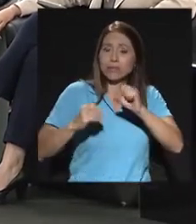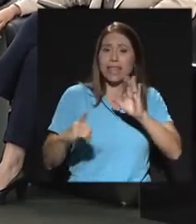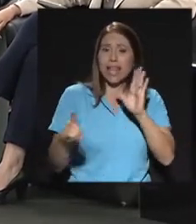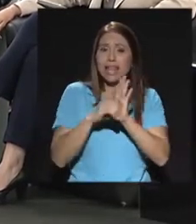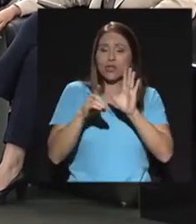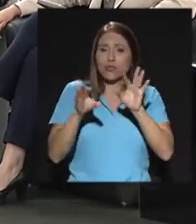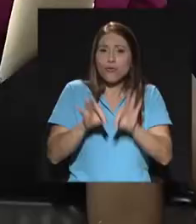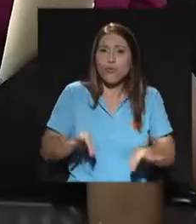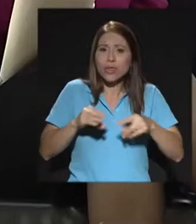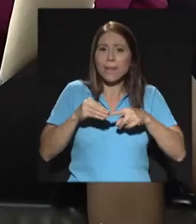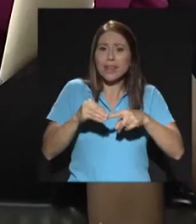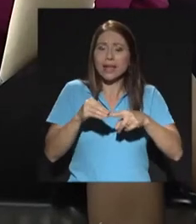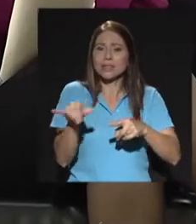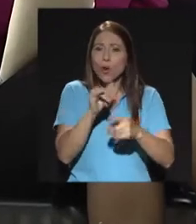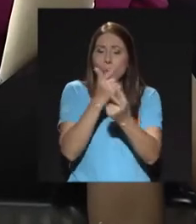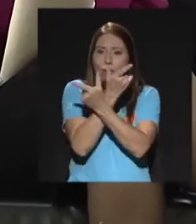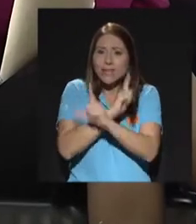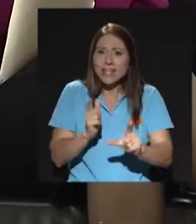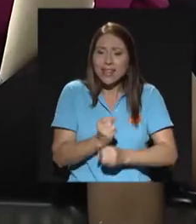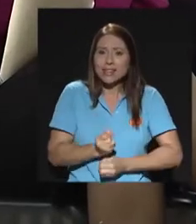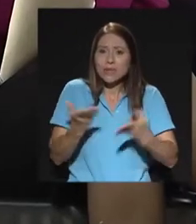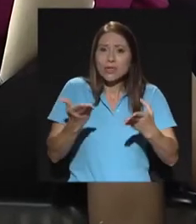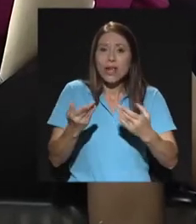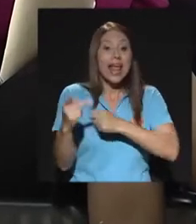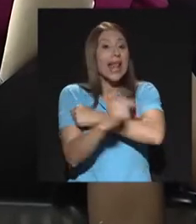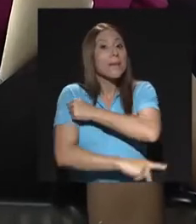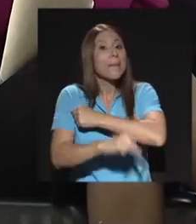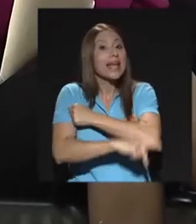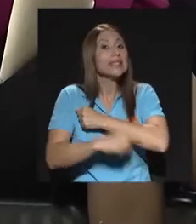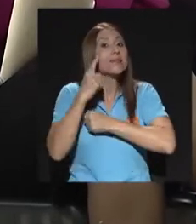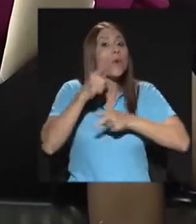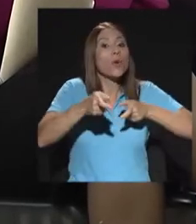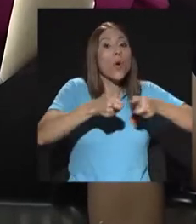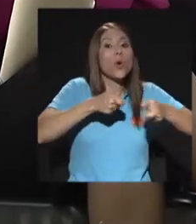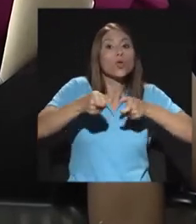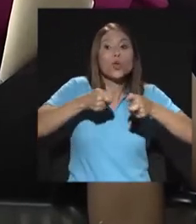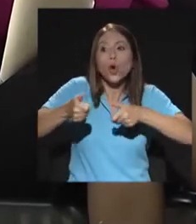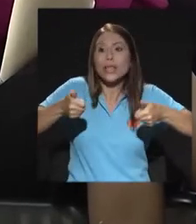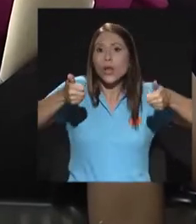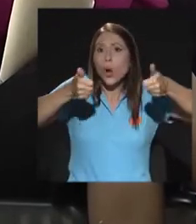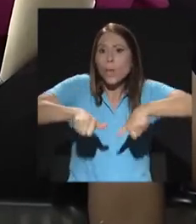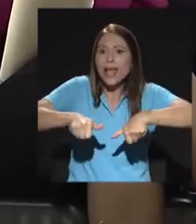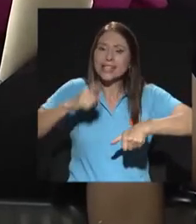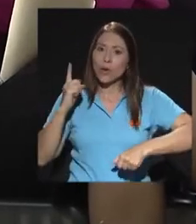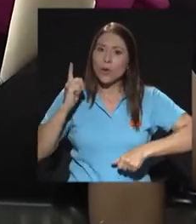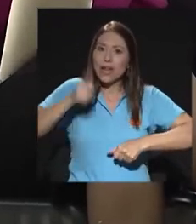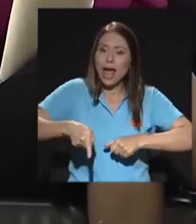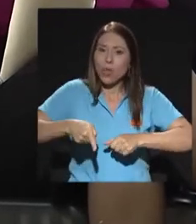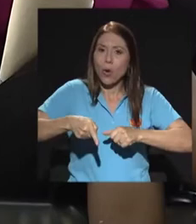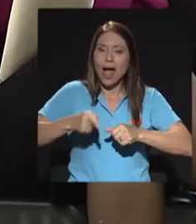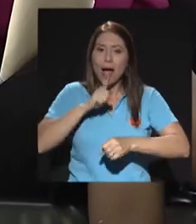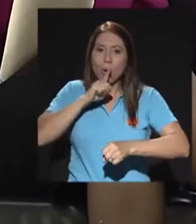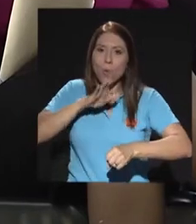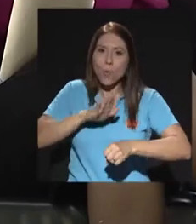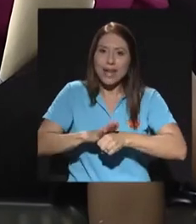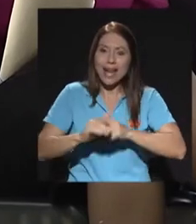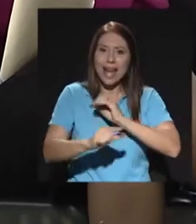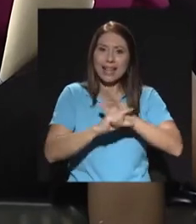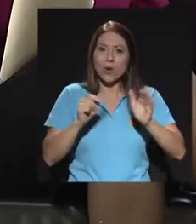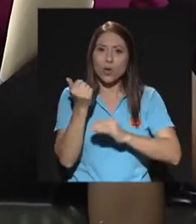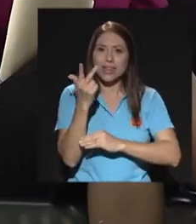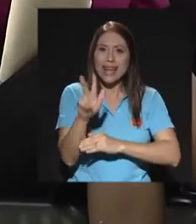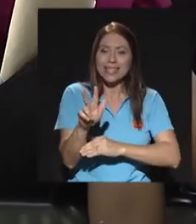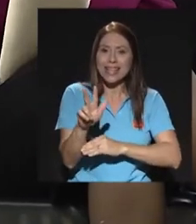expresión, el país, por un control de convencionalidad, está obligado a cumplir el artículo 13 de la Convención Americana de Derechos